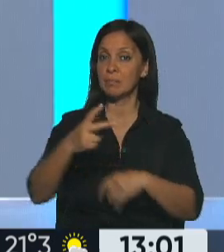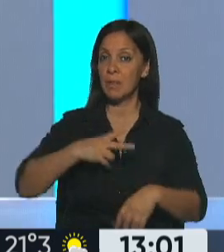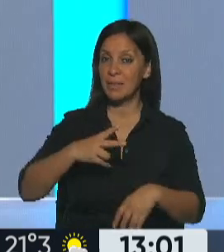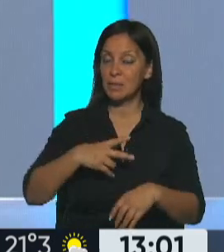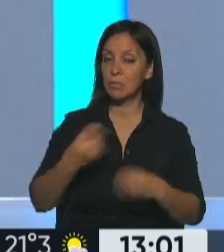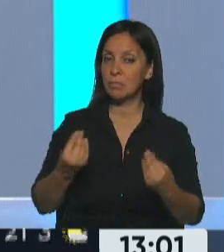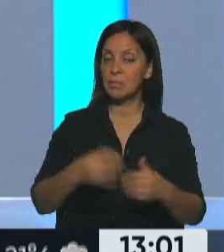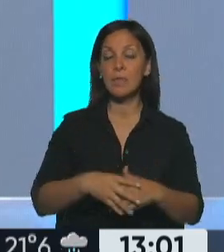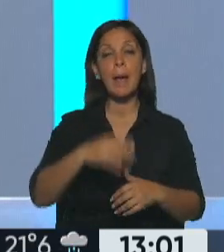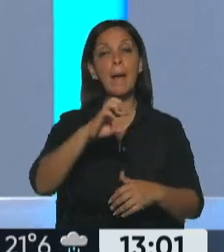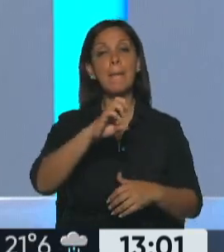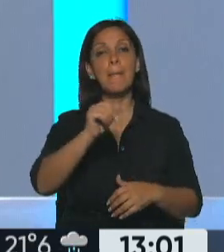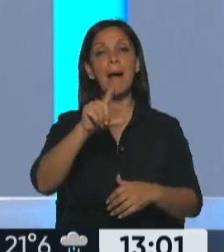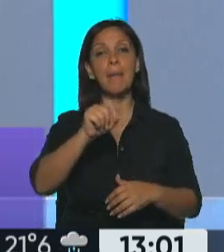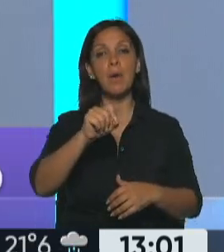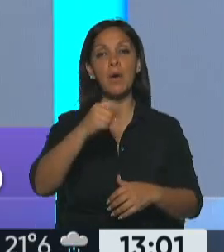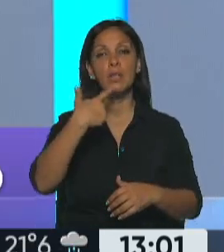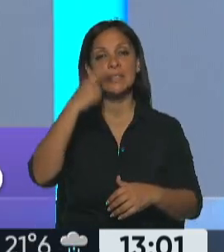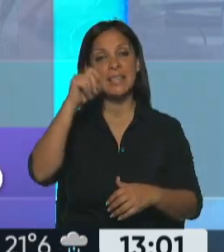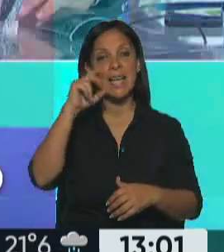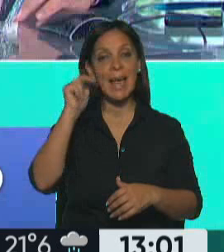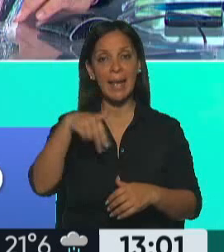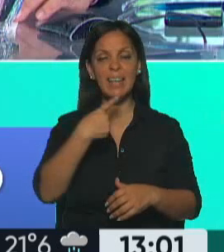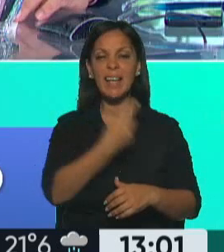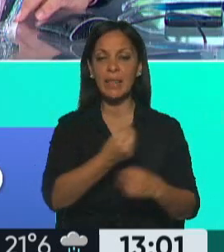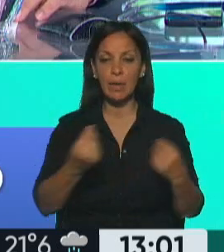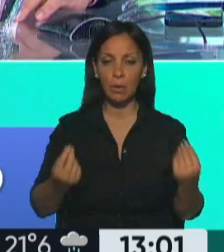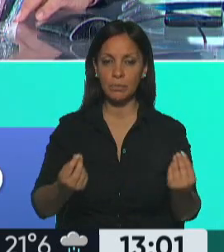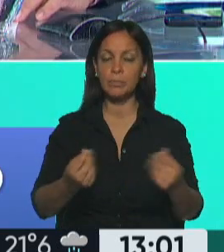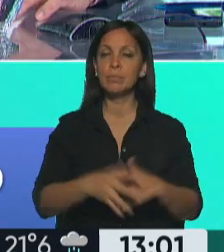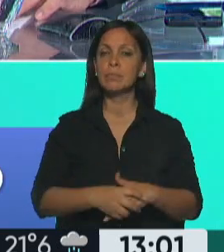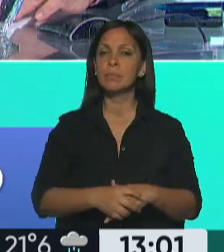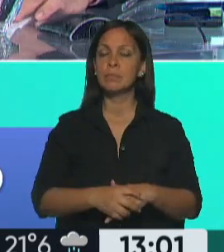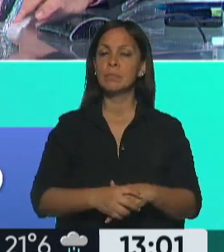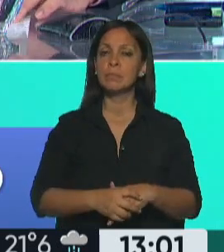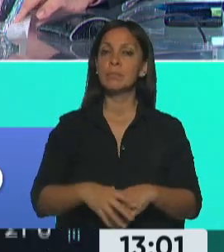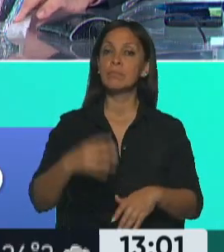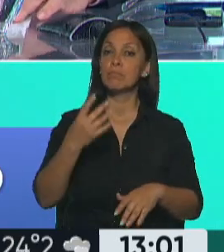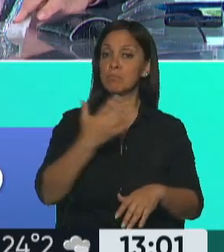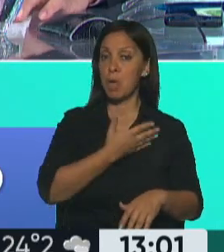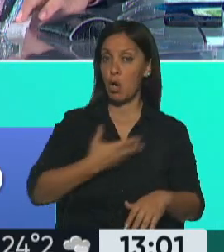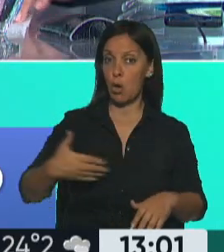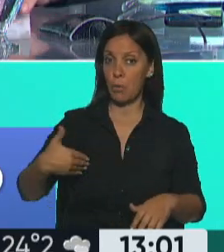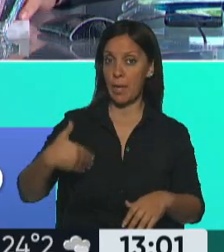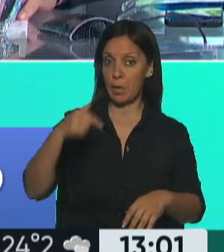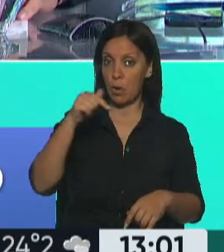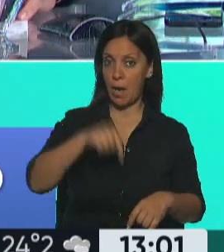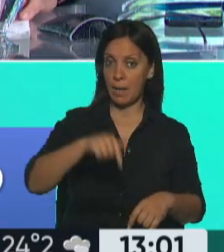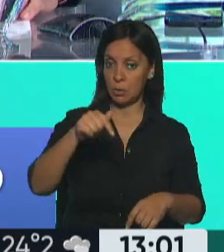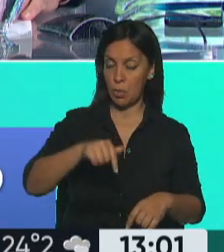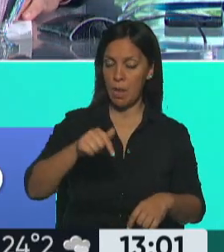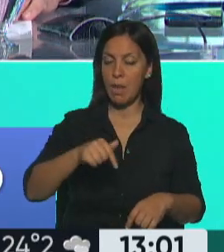destaca Pablo serian es que en principio Eh Esto demostraría que la gestión oficial no tiene por qué no